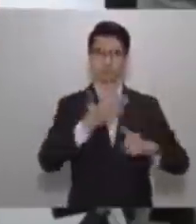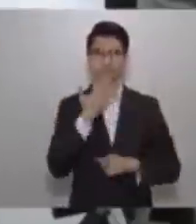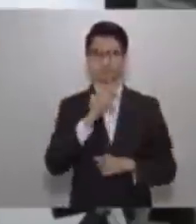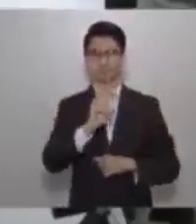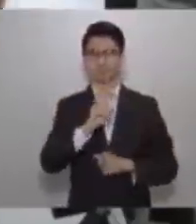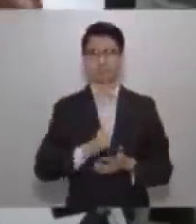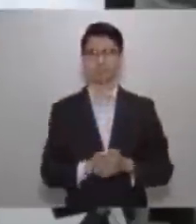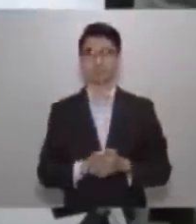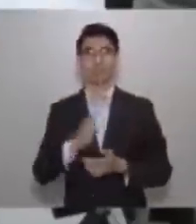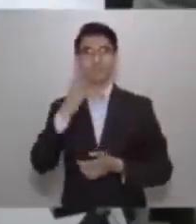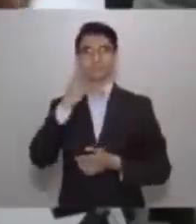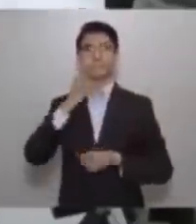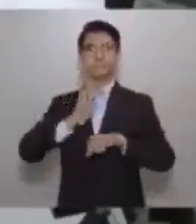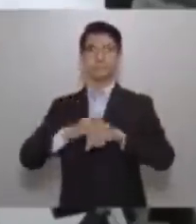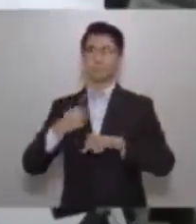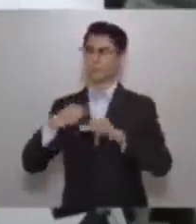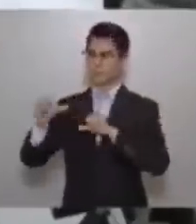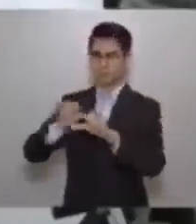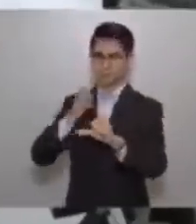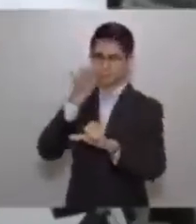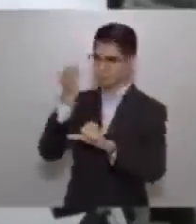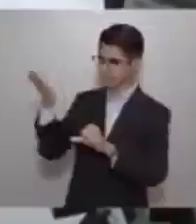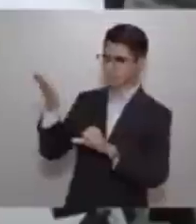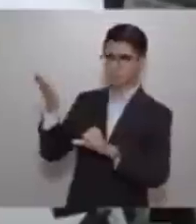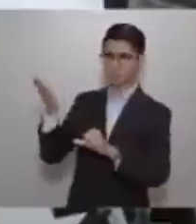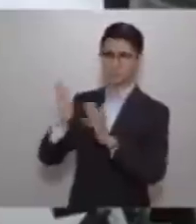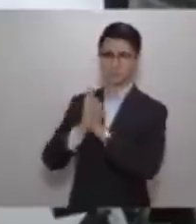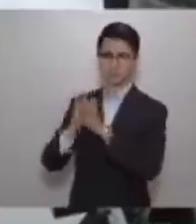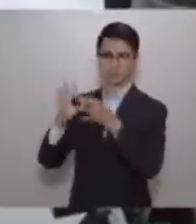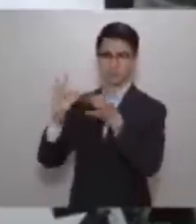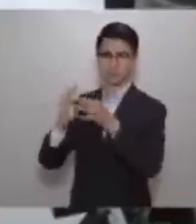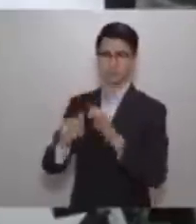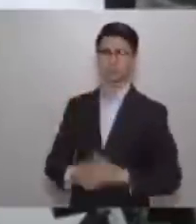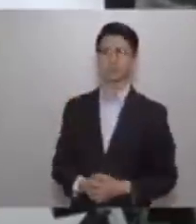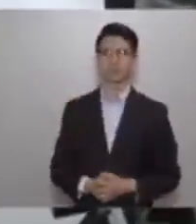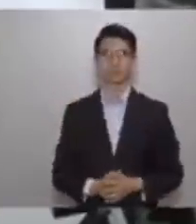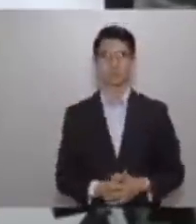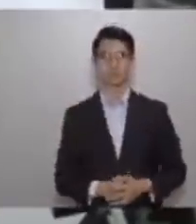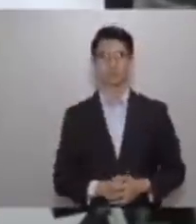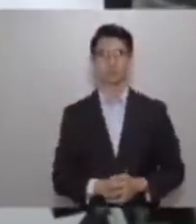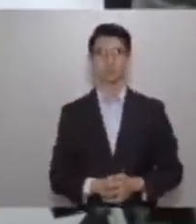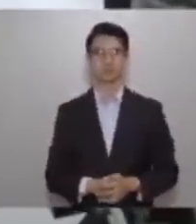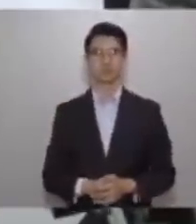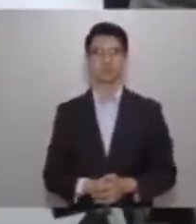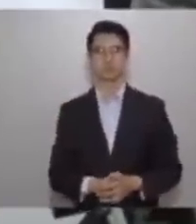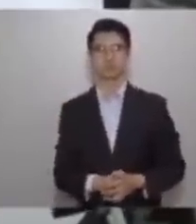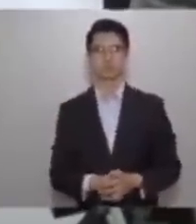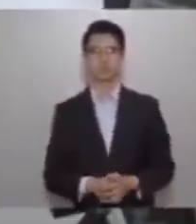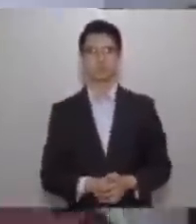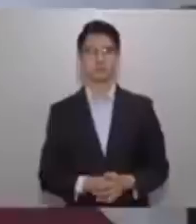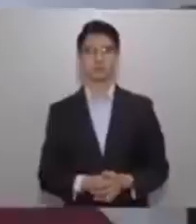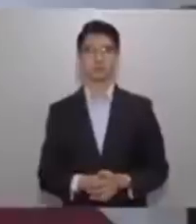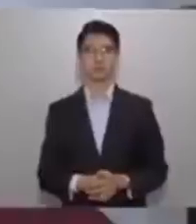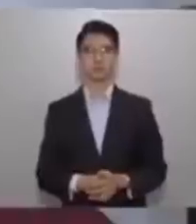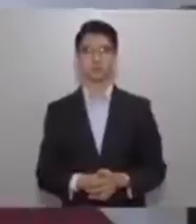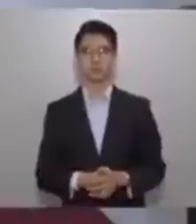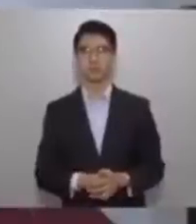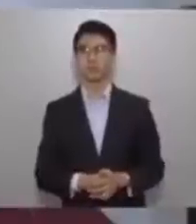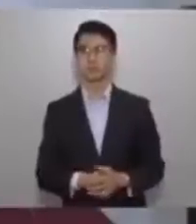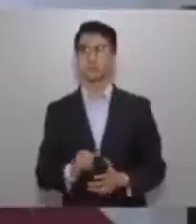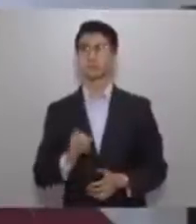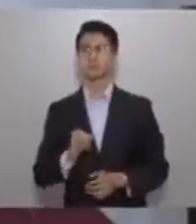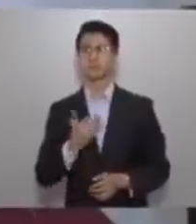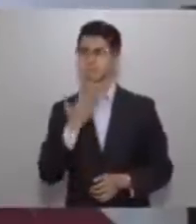que tengamos esa certeza de revisar los que participan en las carreras. O sea, obviamente el número deseable es cero. Cero homicidios,